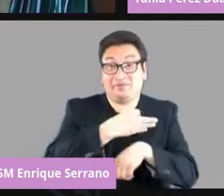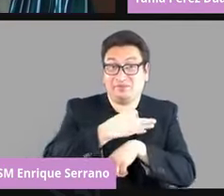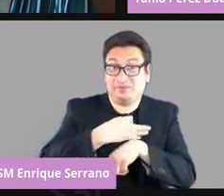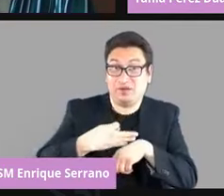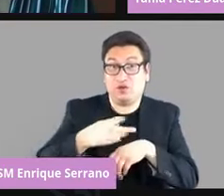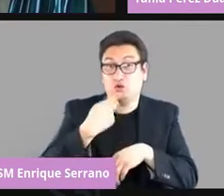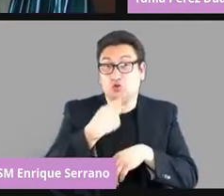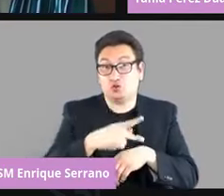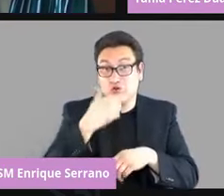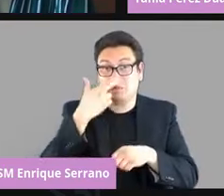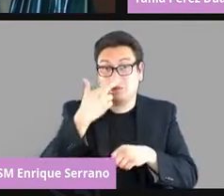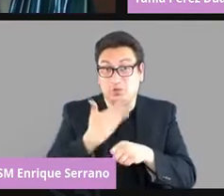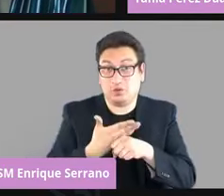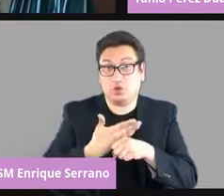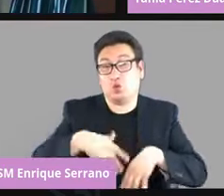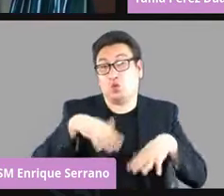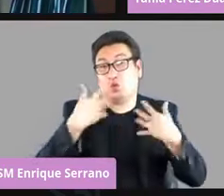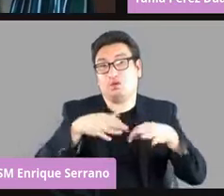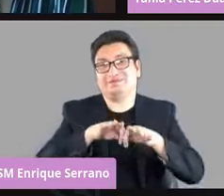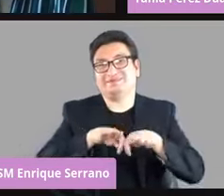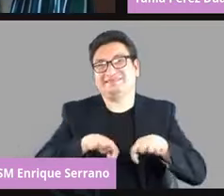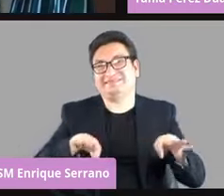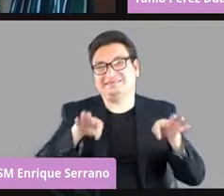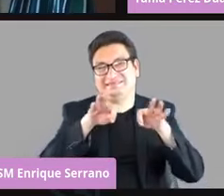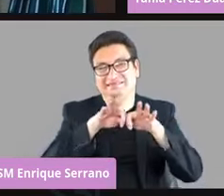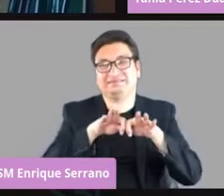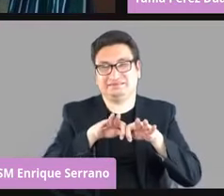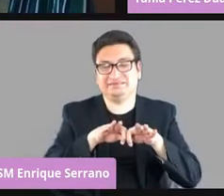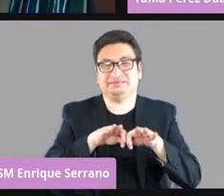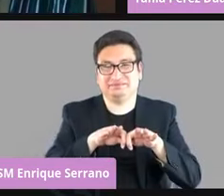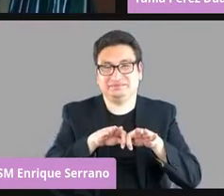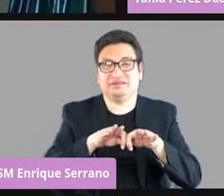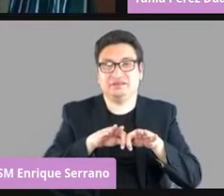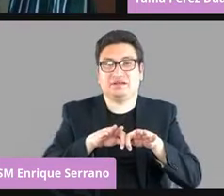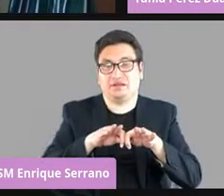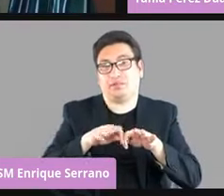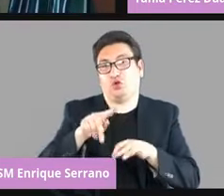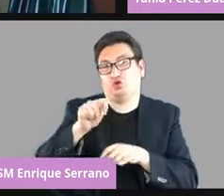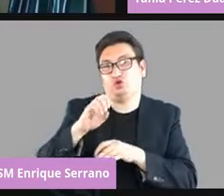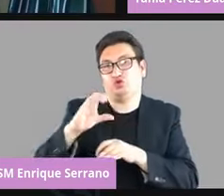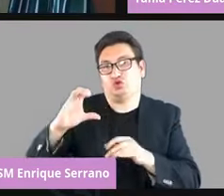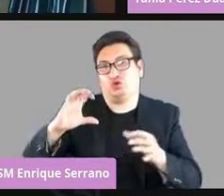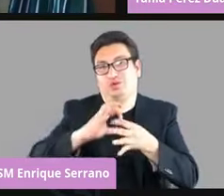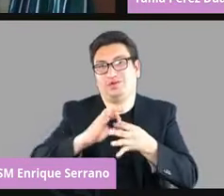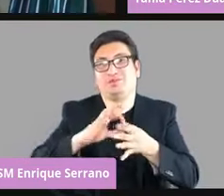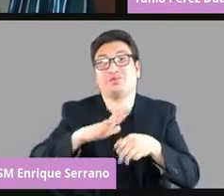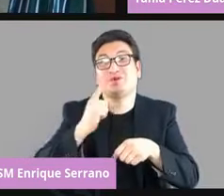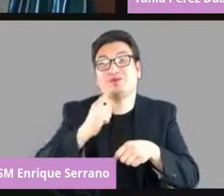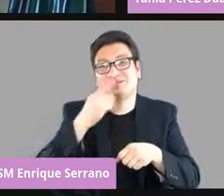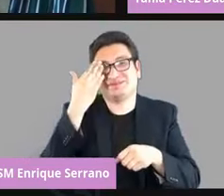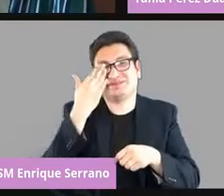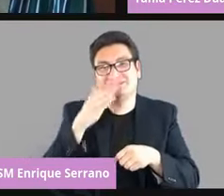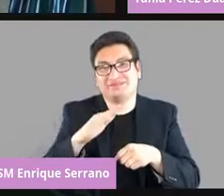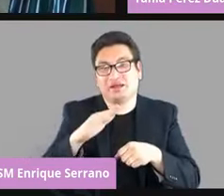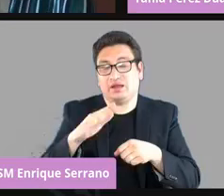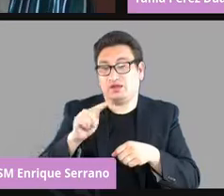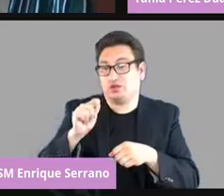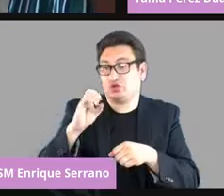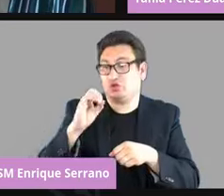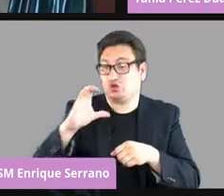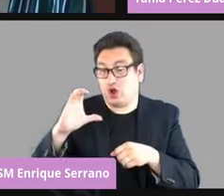súper importante en el tema del TOC, porque finalmente el TOC se vuelve un trastorno familiar, o